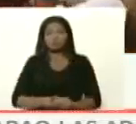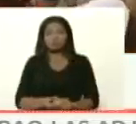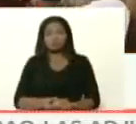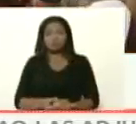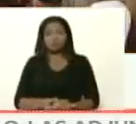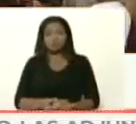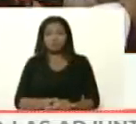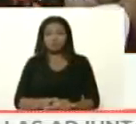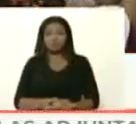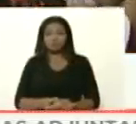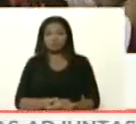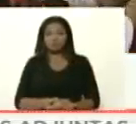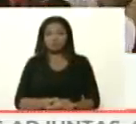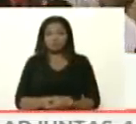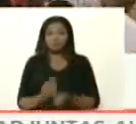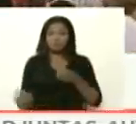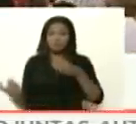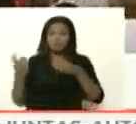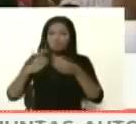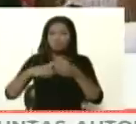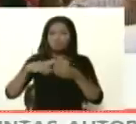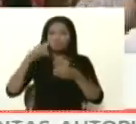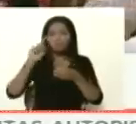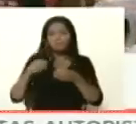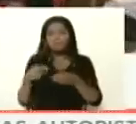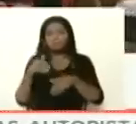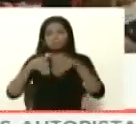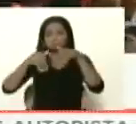de afiliado.